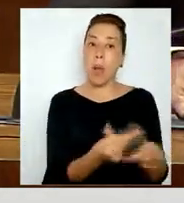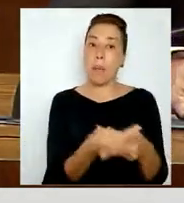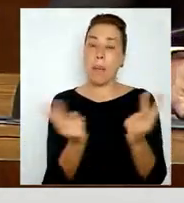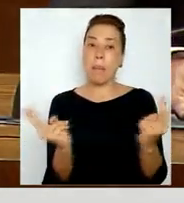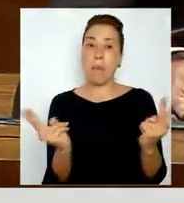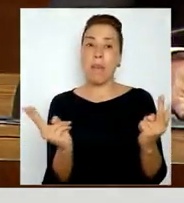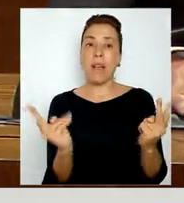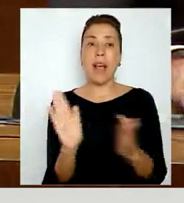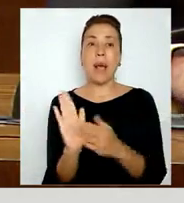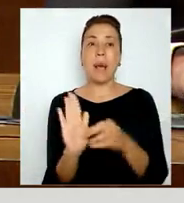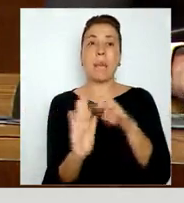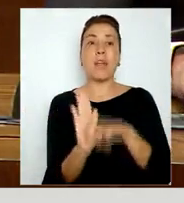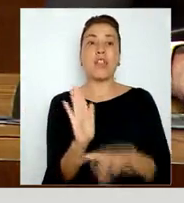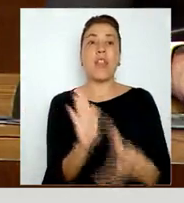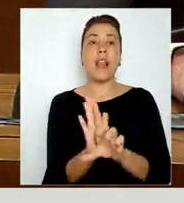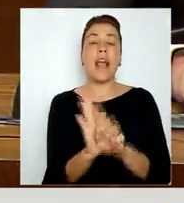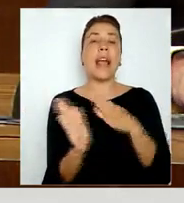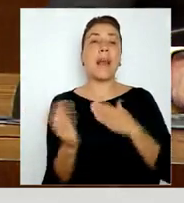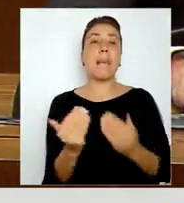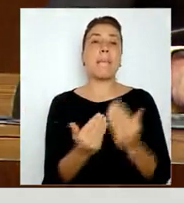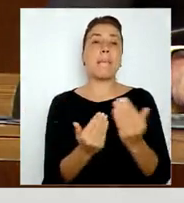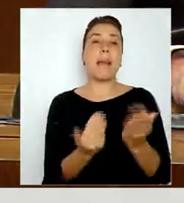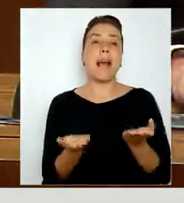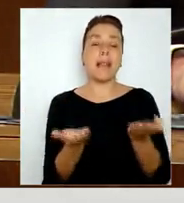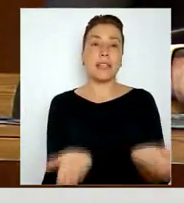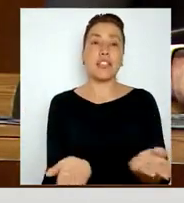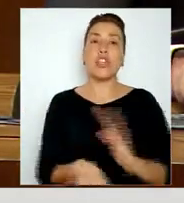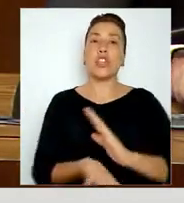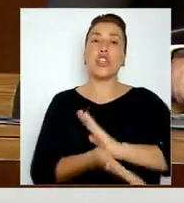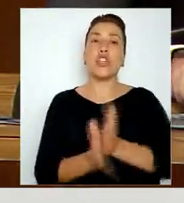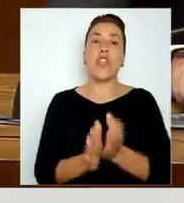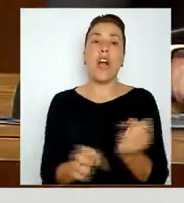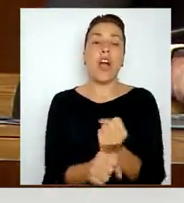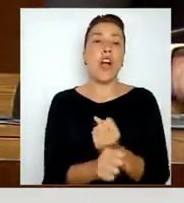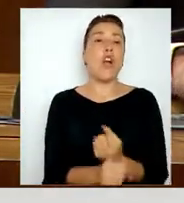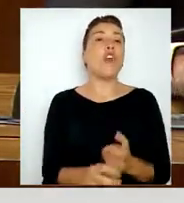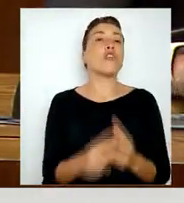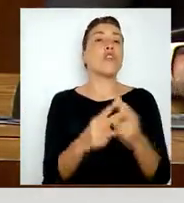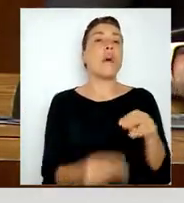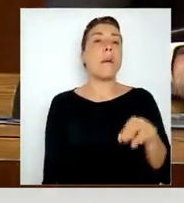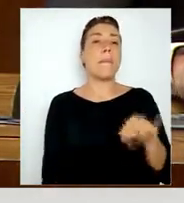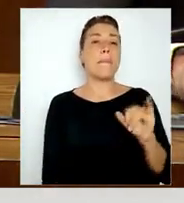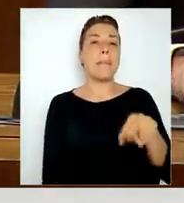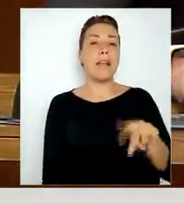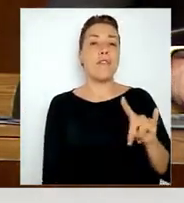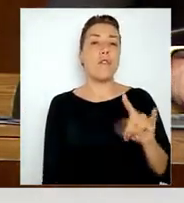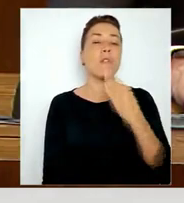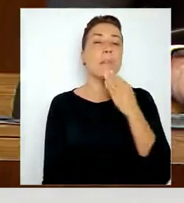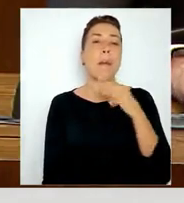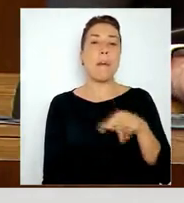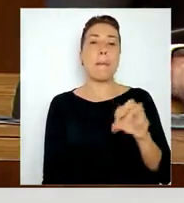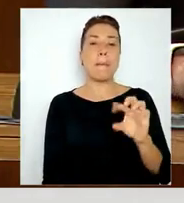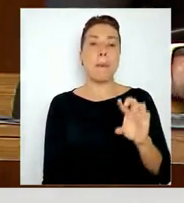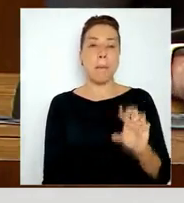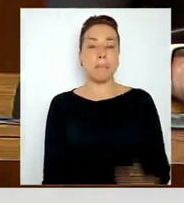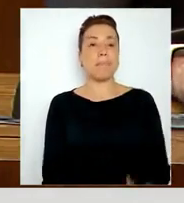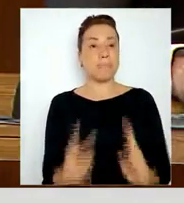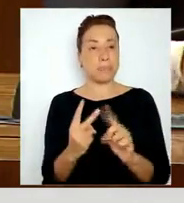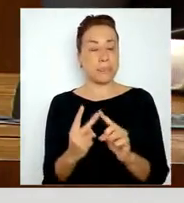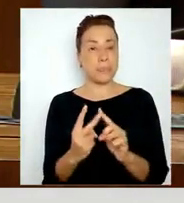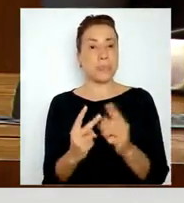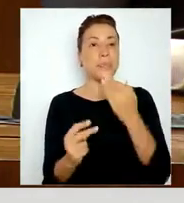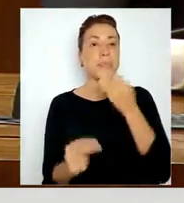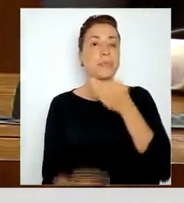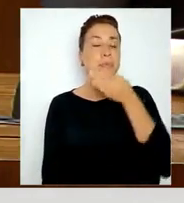de ley es ampliar la cobertura a todas las obras de mimbop por otro lado se señaló en